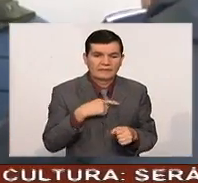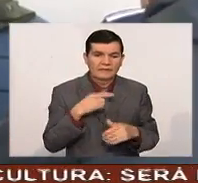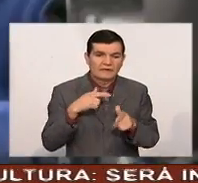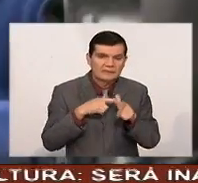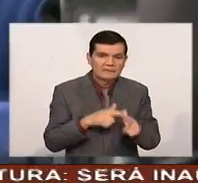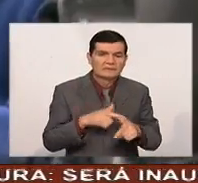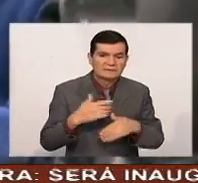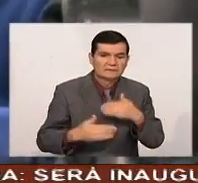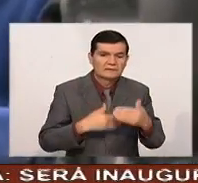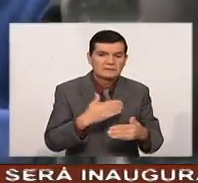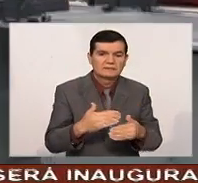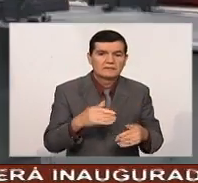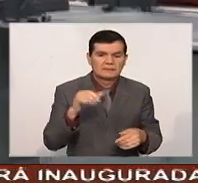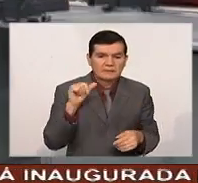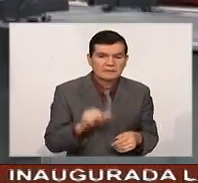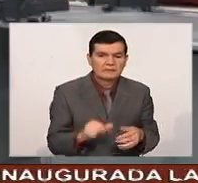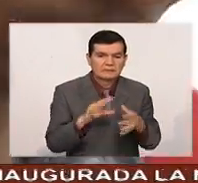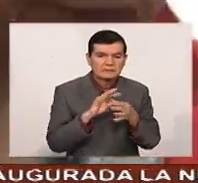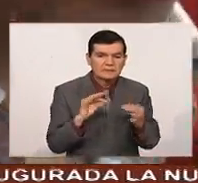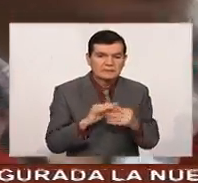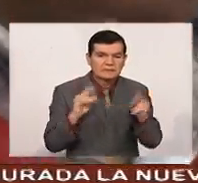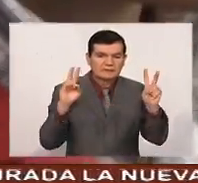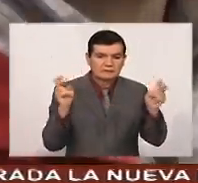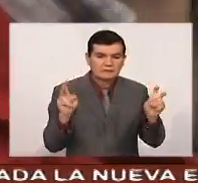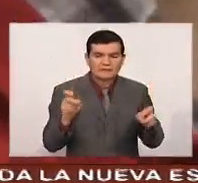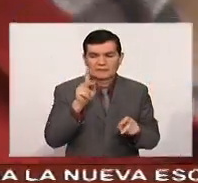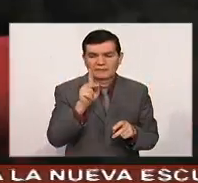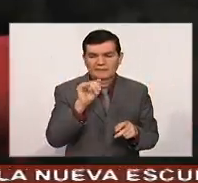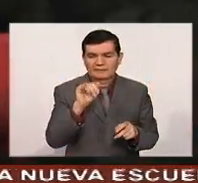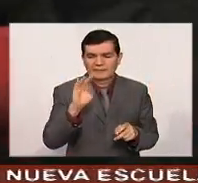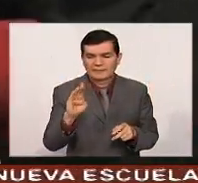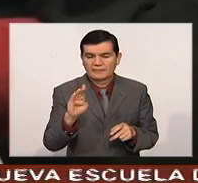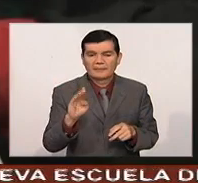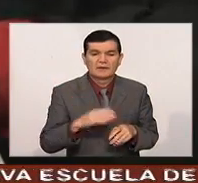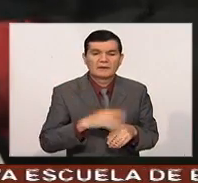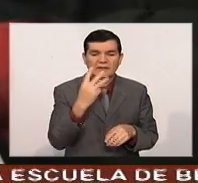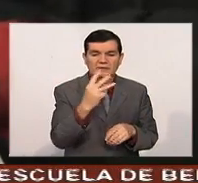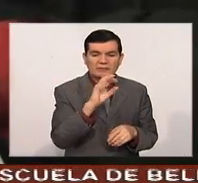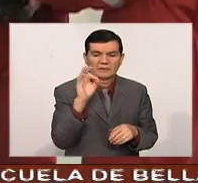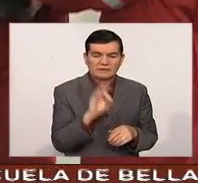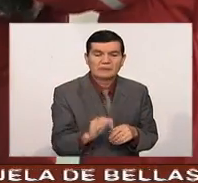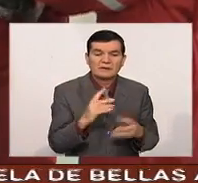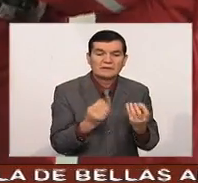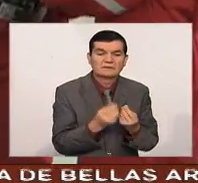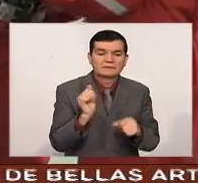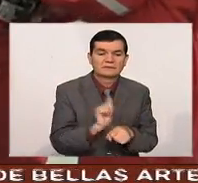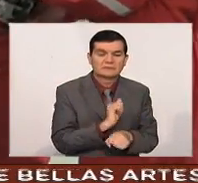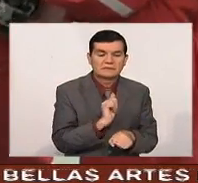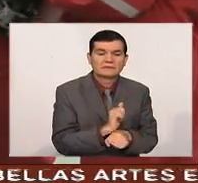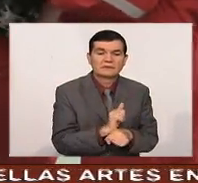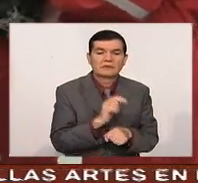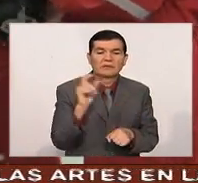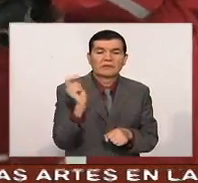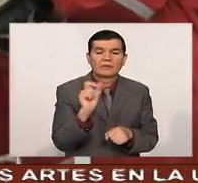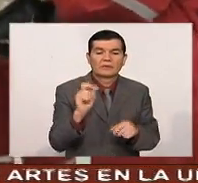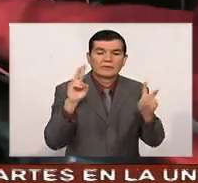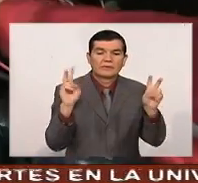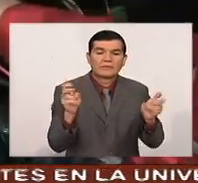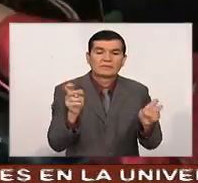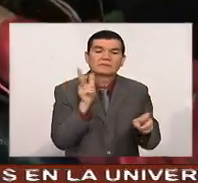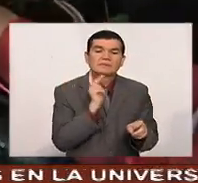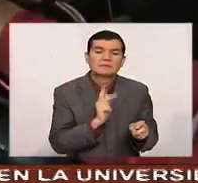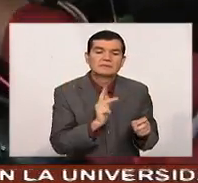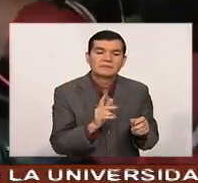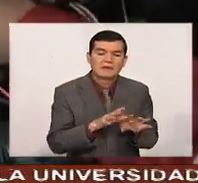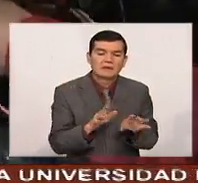continuar. Hoy, si hablamos del tema del PIB, vuelvo a repetir, 3% del PIB es el sector automotriz, cuando el tema petrolero,